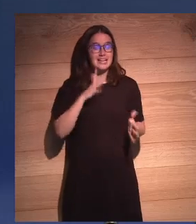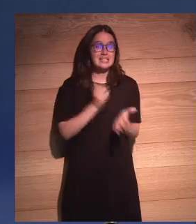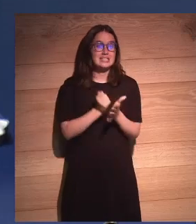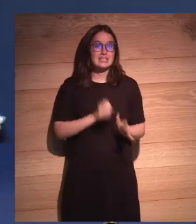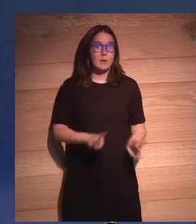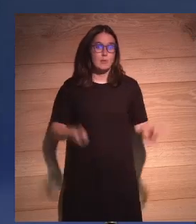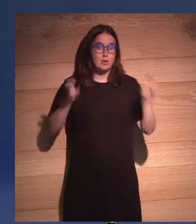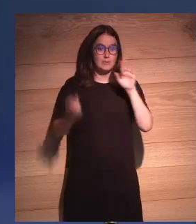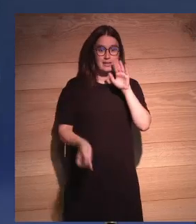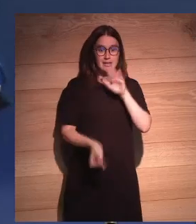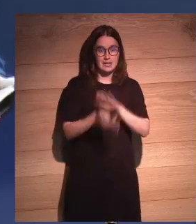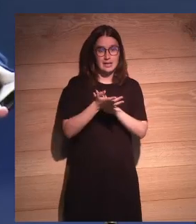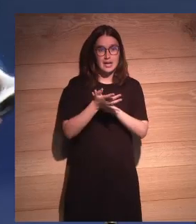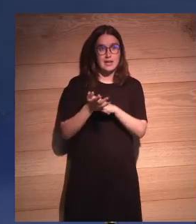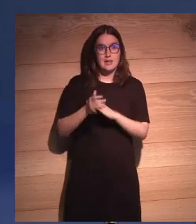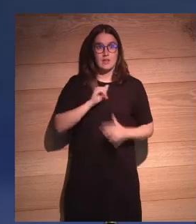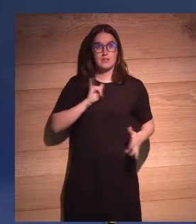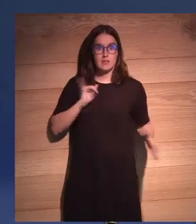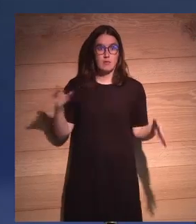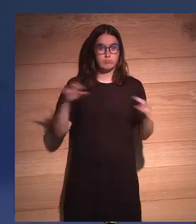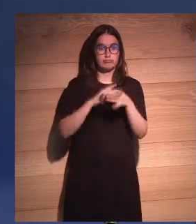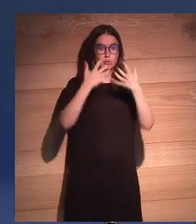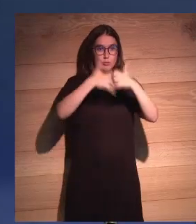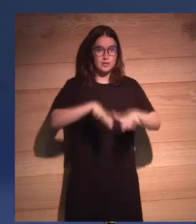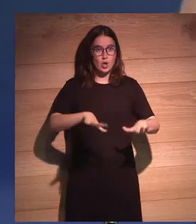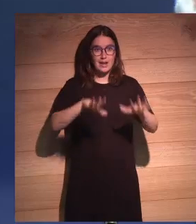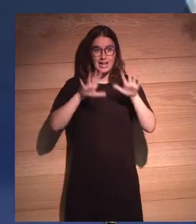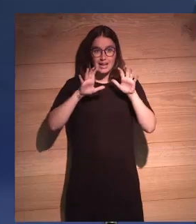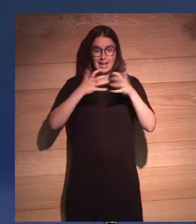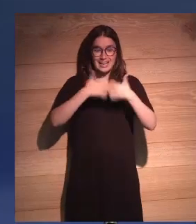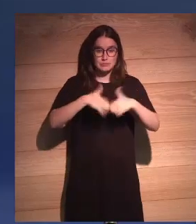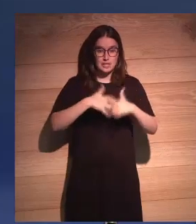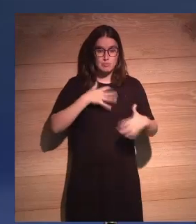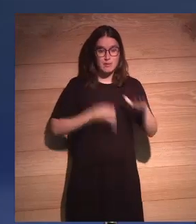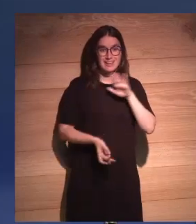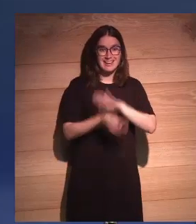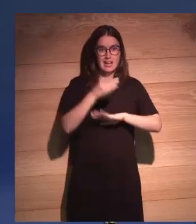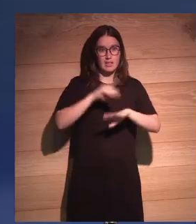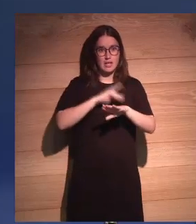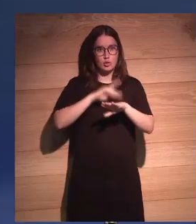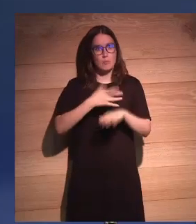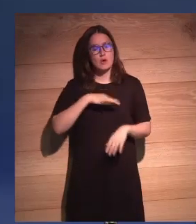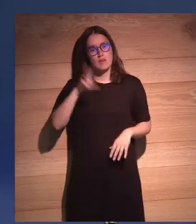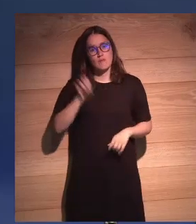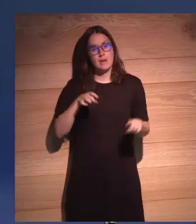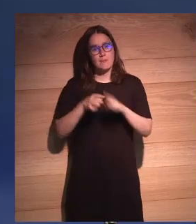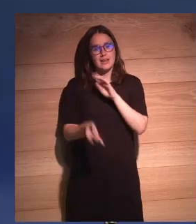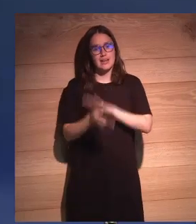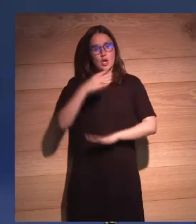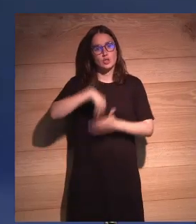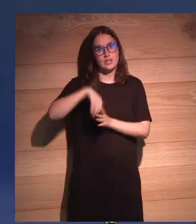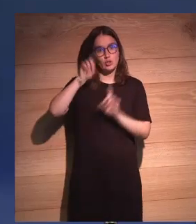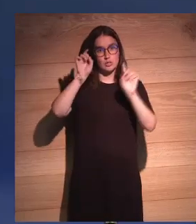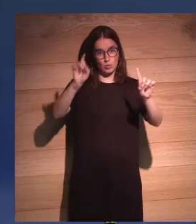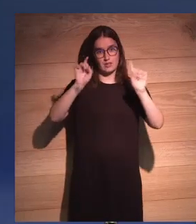permite construir grafos de conocimiento, enlazar entidades de manera automática, que las máquinas puedan en cierto modo crear relatos, pueden servir para crear contenidos